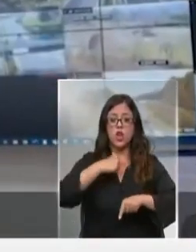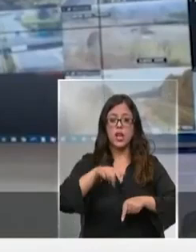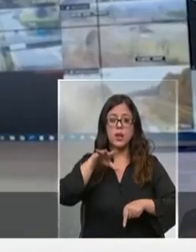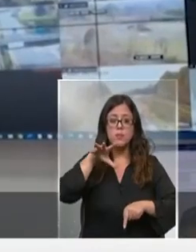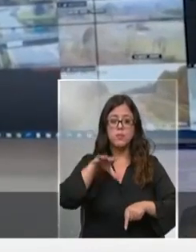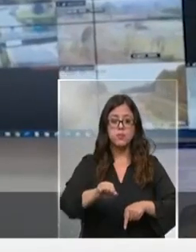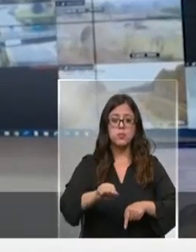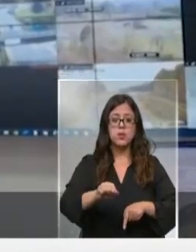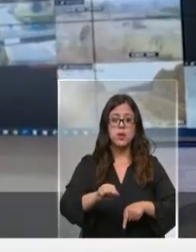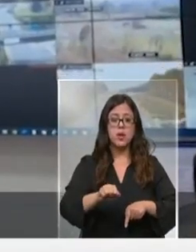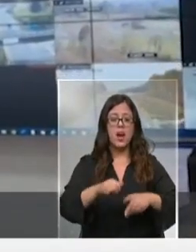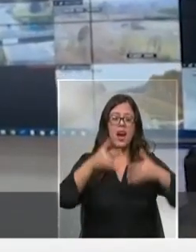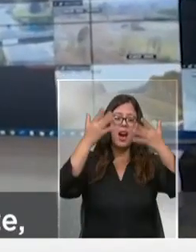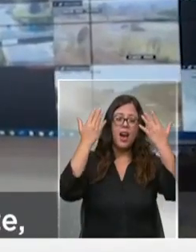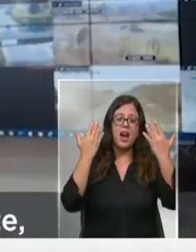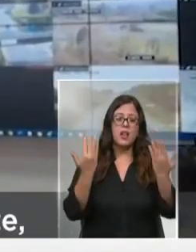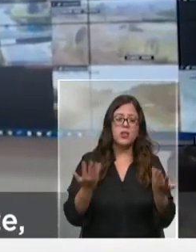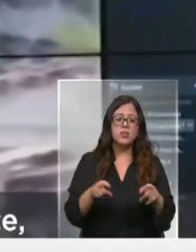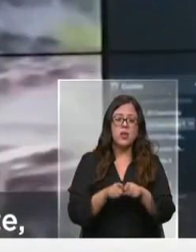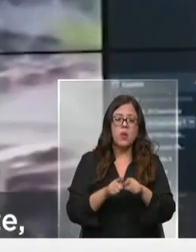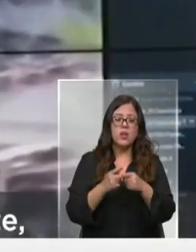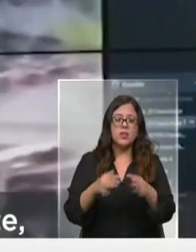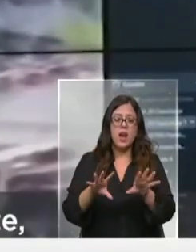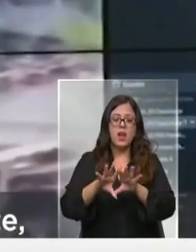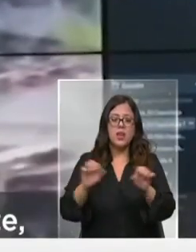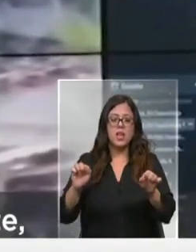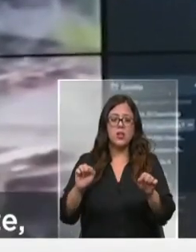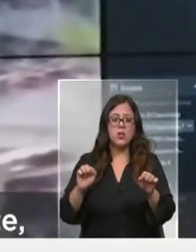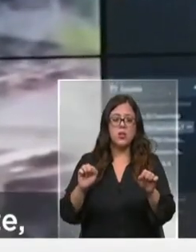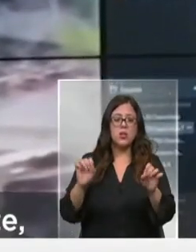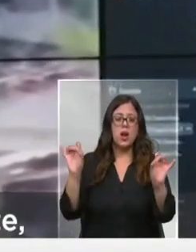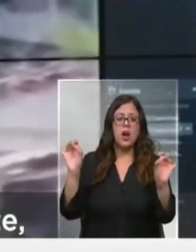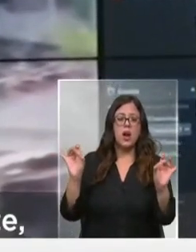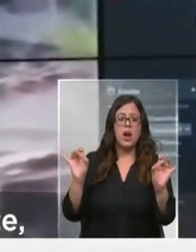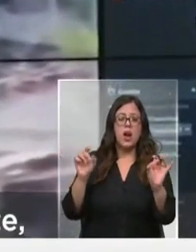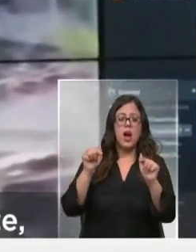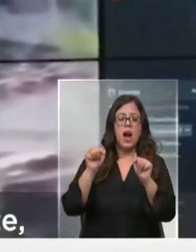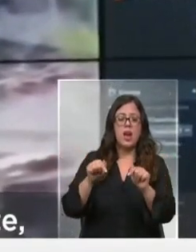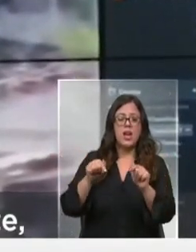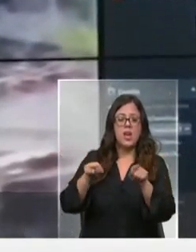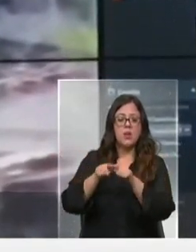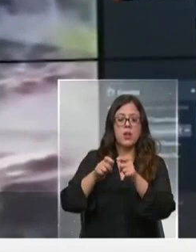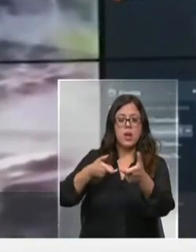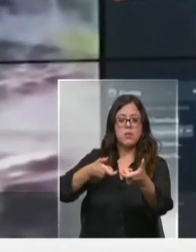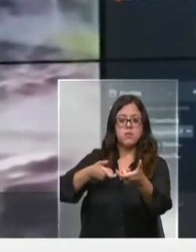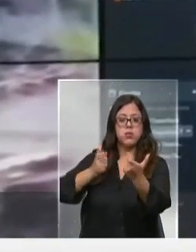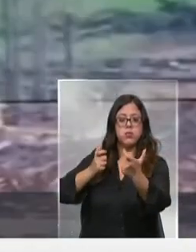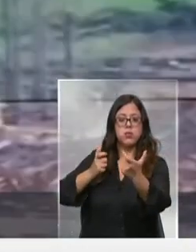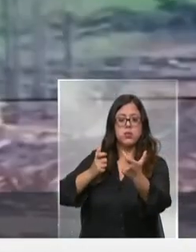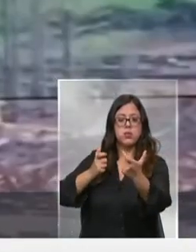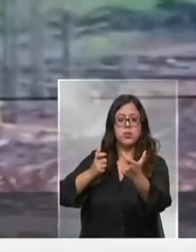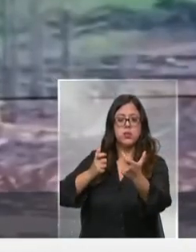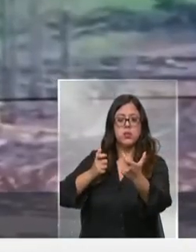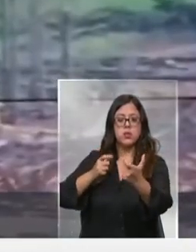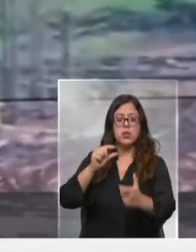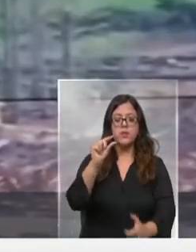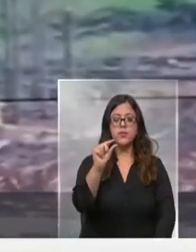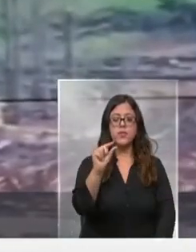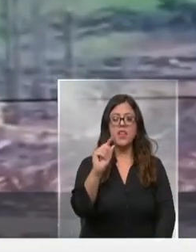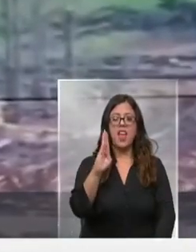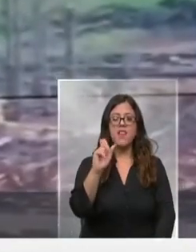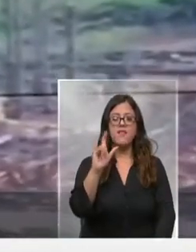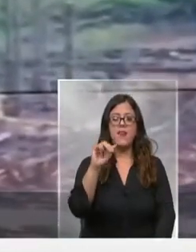Sí, ahí decía Miguel todos. Que estaba con piel de la cara, le dijeron un tiro en el traste. Pero de Berlín no, de ahí